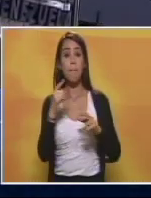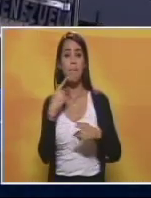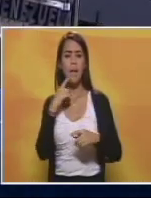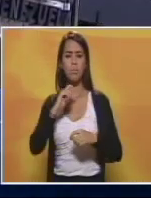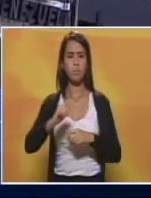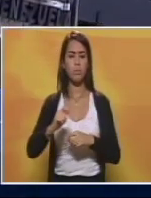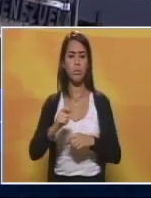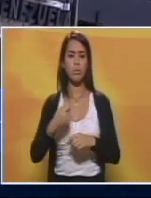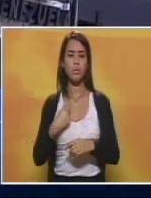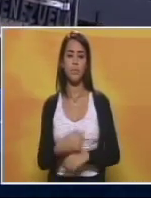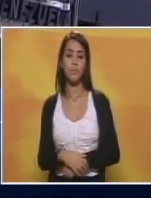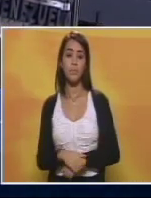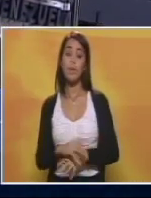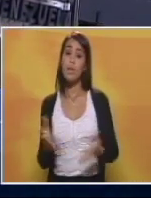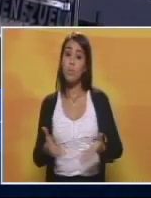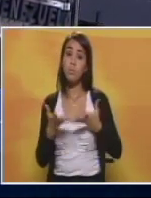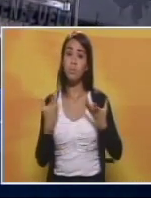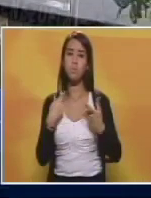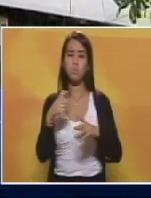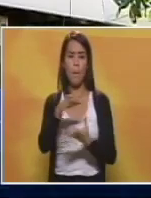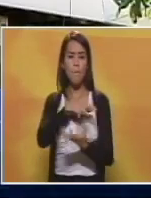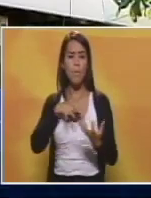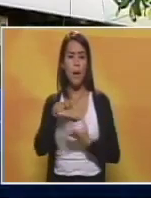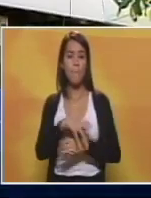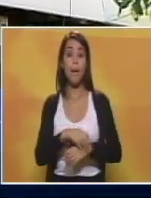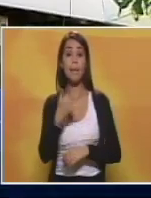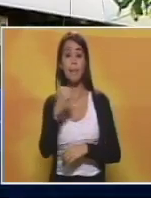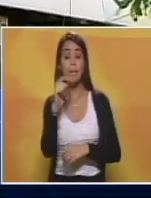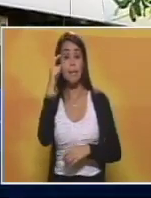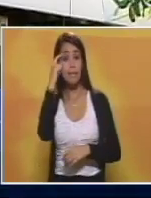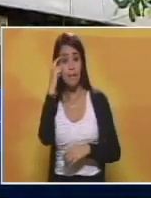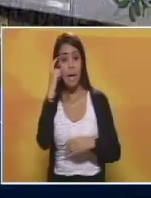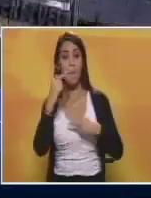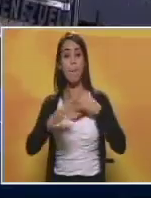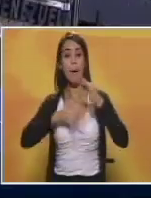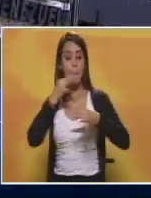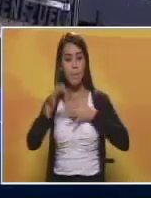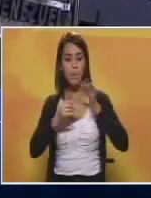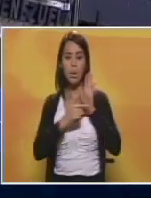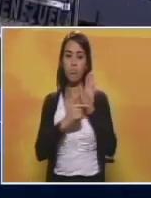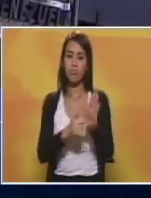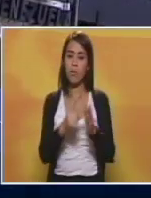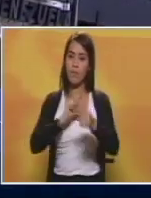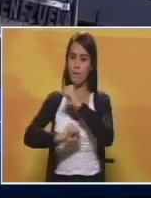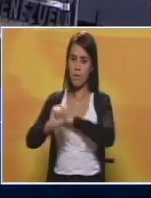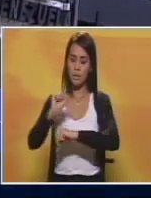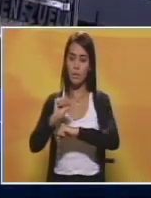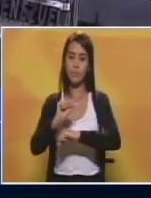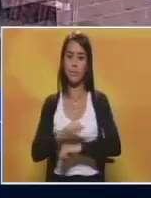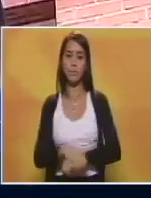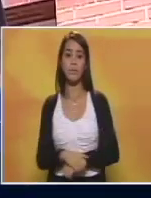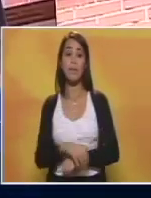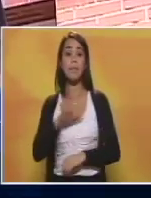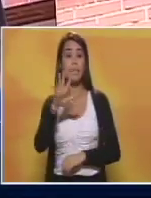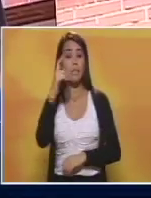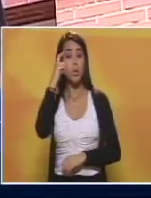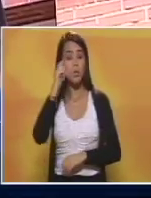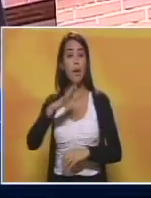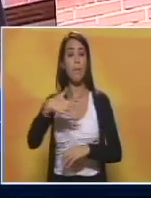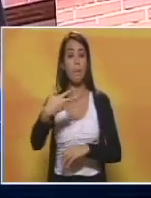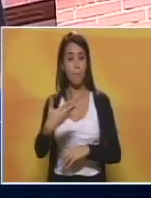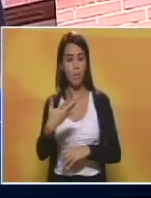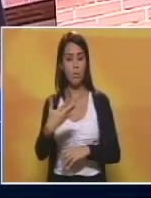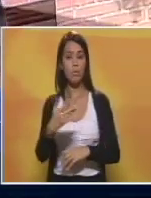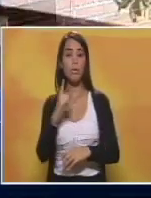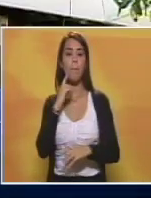odio y promover la violencia igualmente se les otorgó diez días hábiles para exponer sus alegatos y defensas más otros cinco días hábiles para